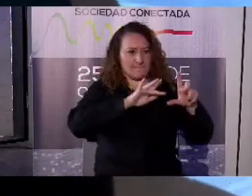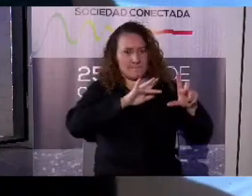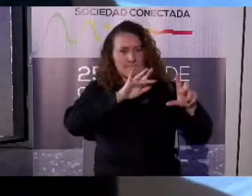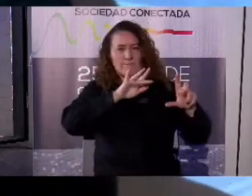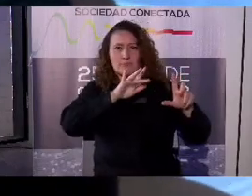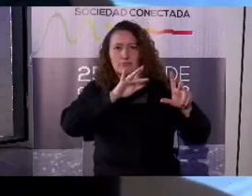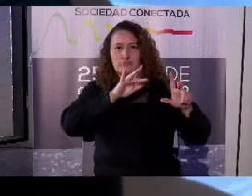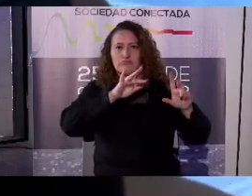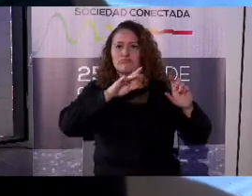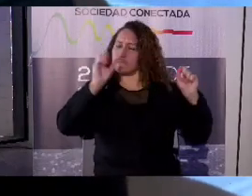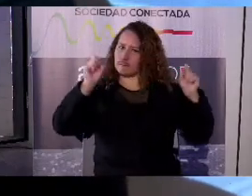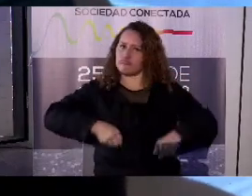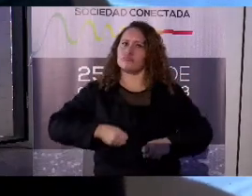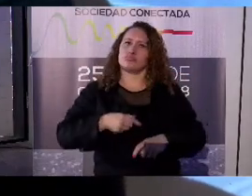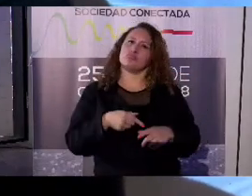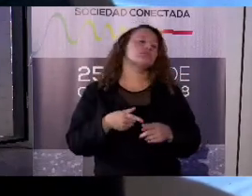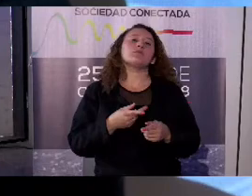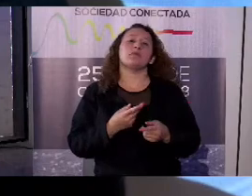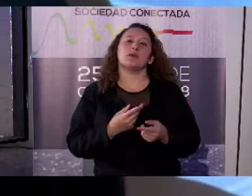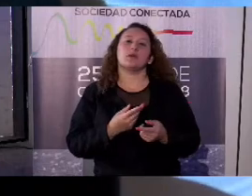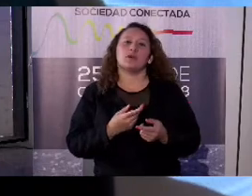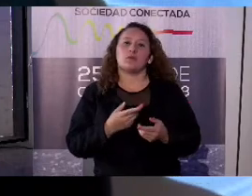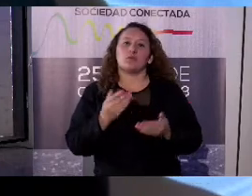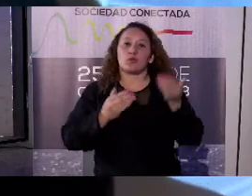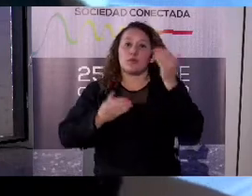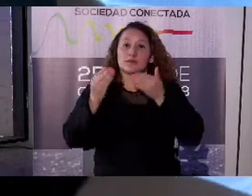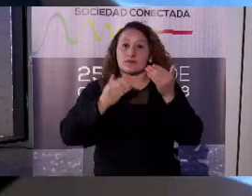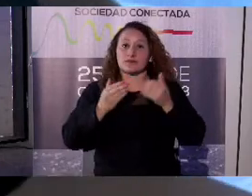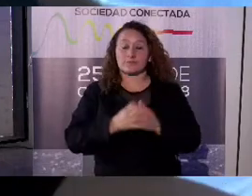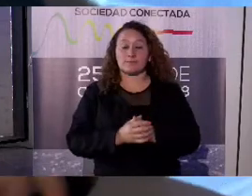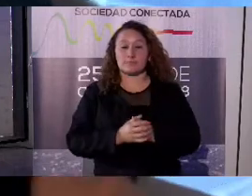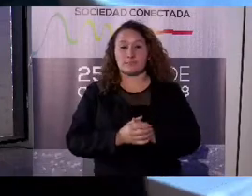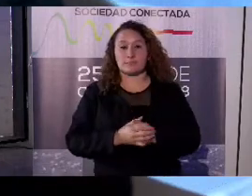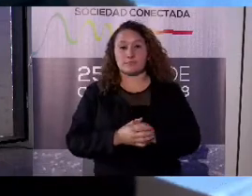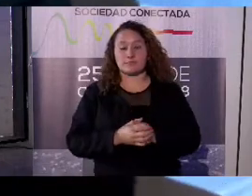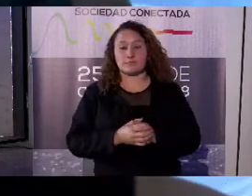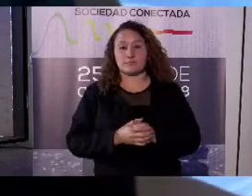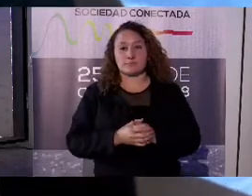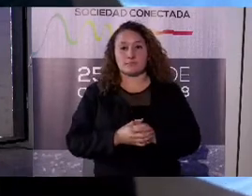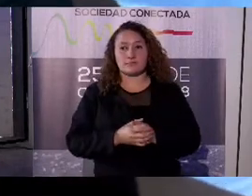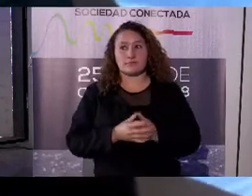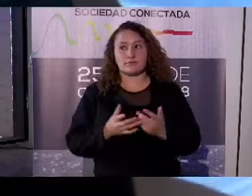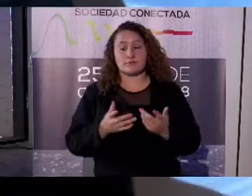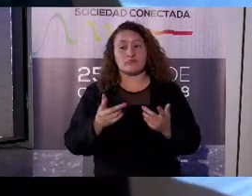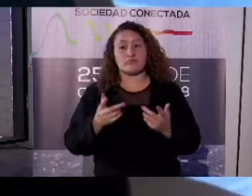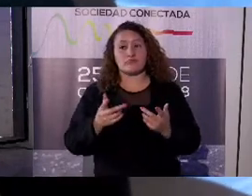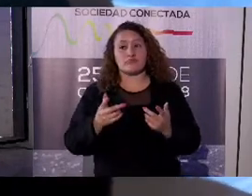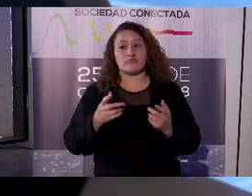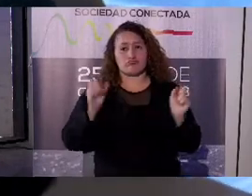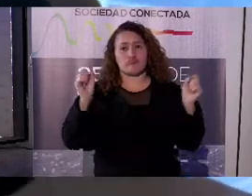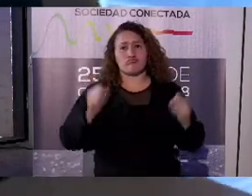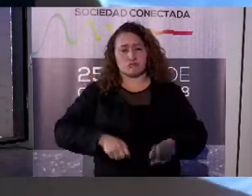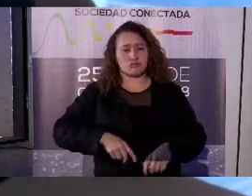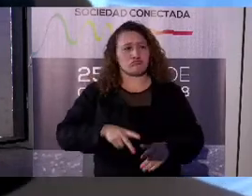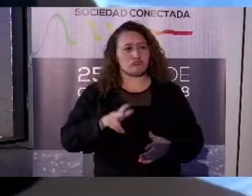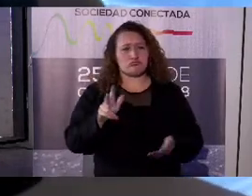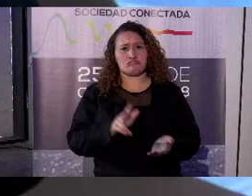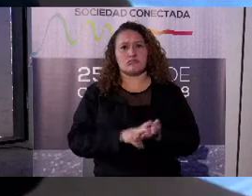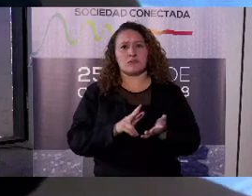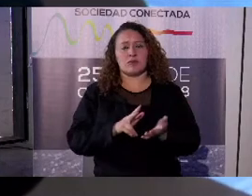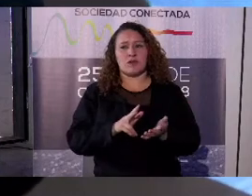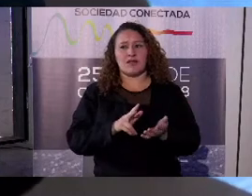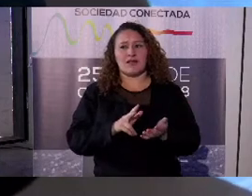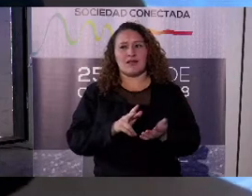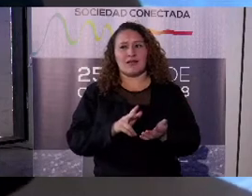autorizó este pruebas dig Yo di una autorización para eso no cuajó